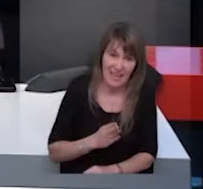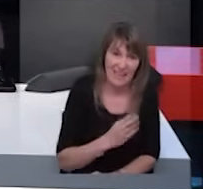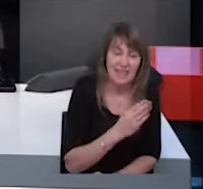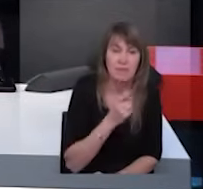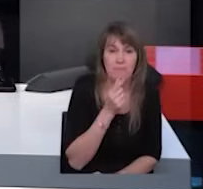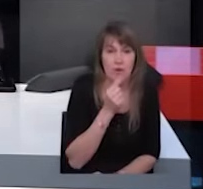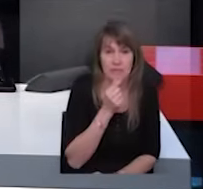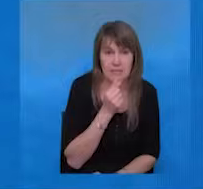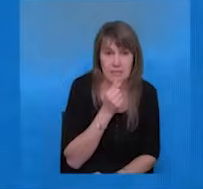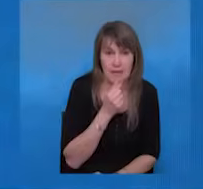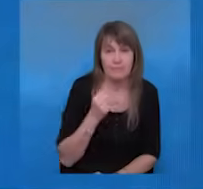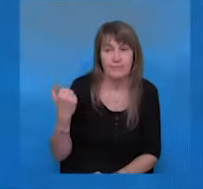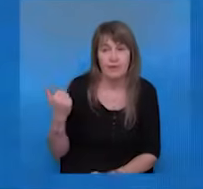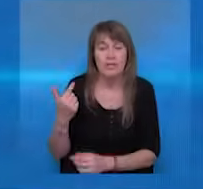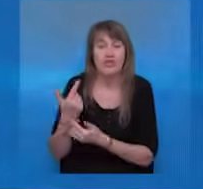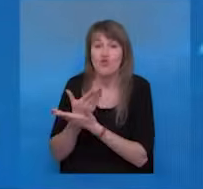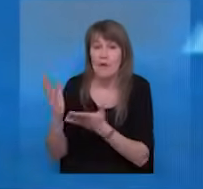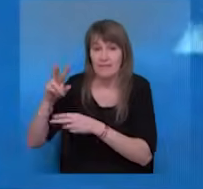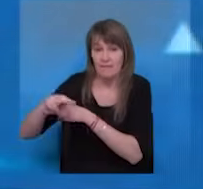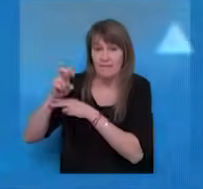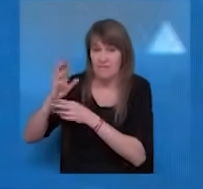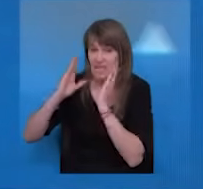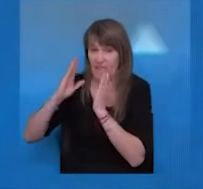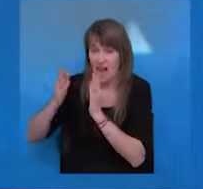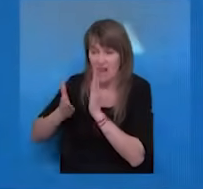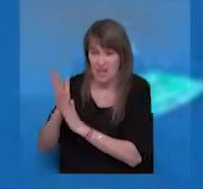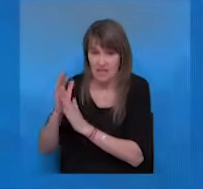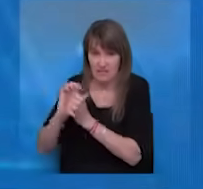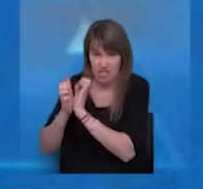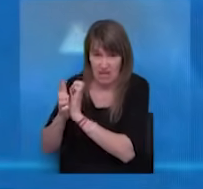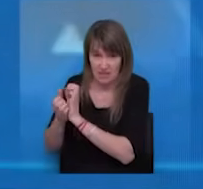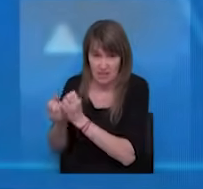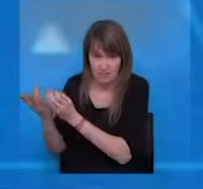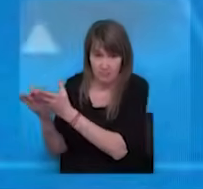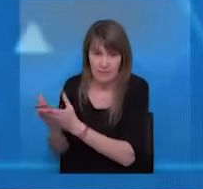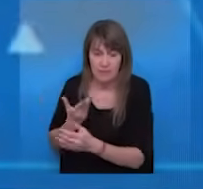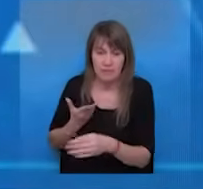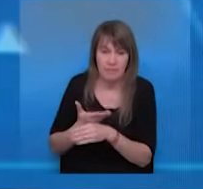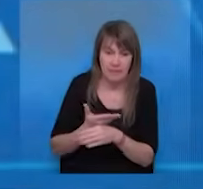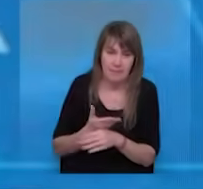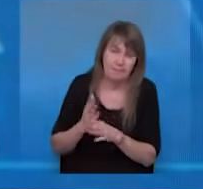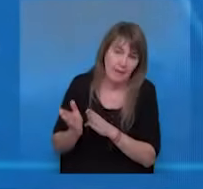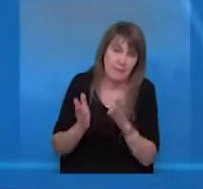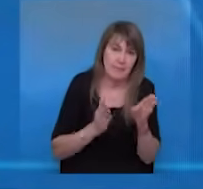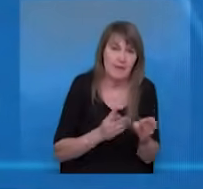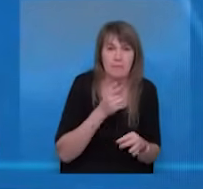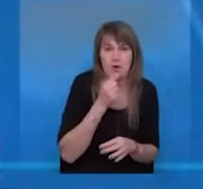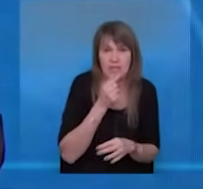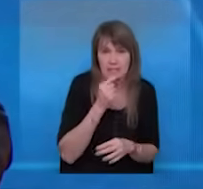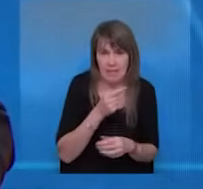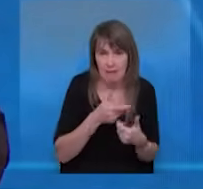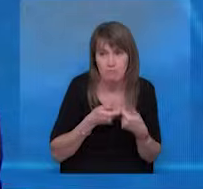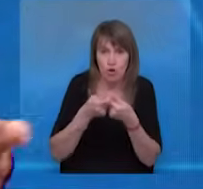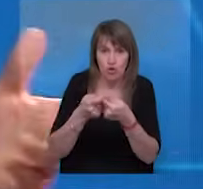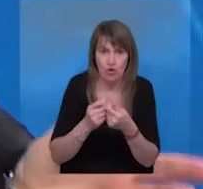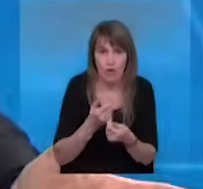demostrar que no viene de la fiscalía que viene de la policía es este ella pidió eso eso como un elemento no más informativo que quiero